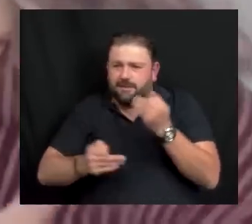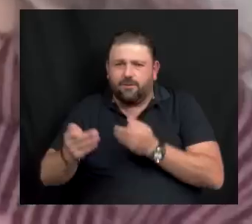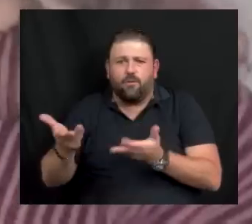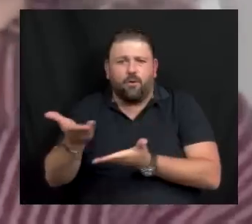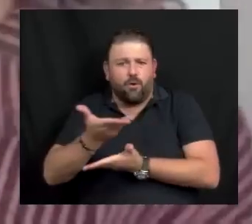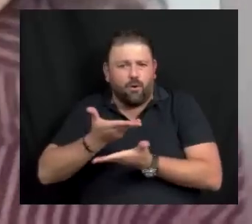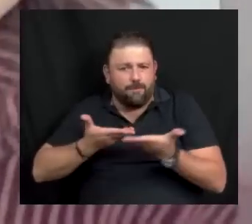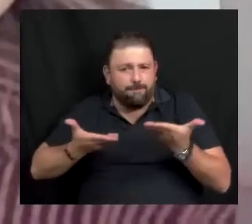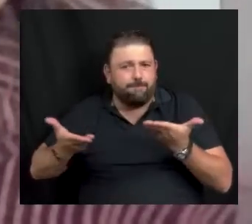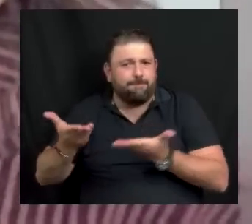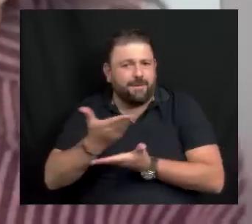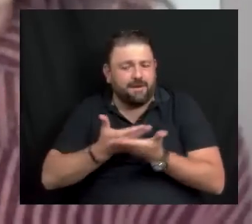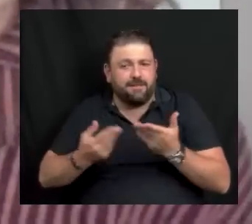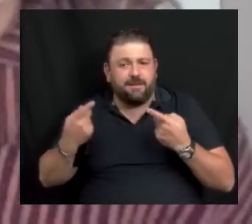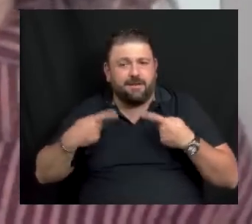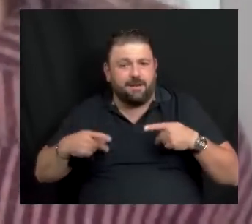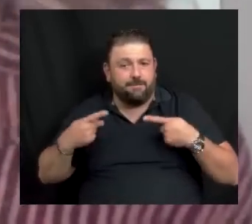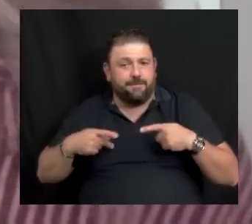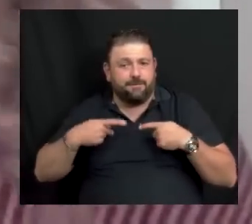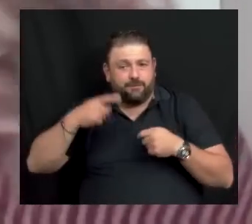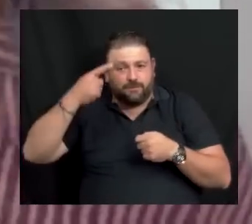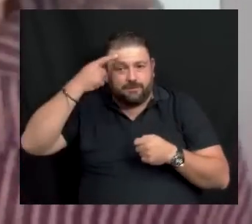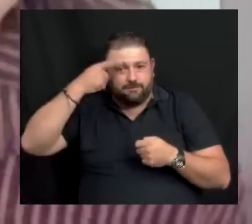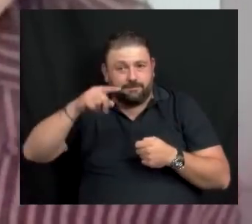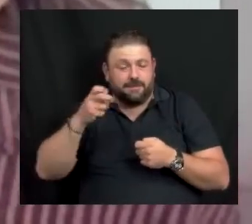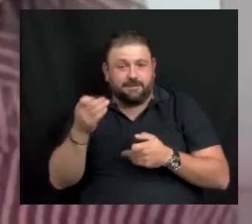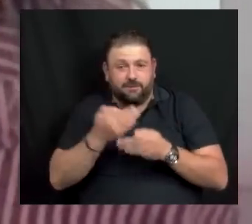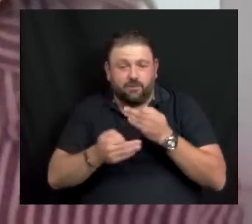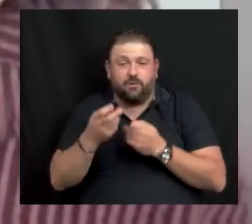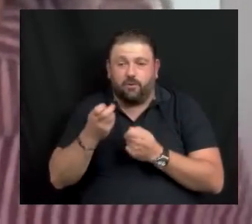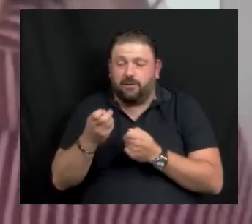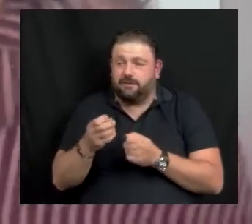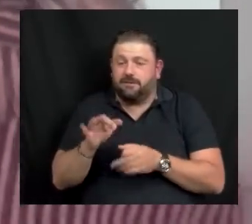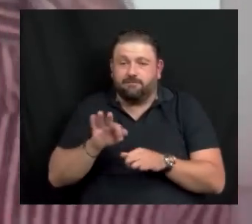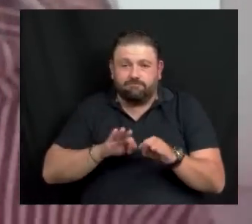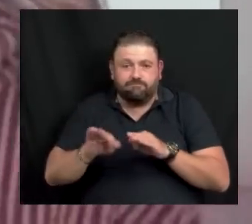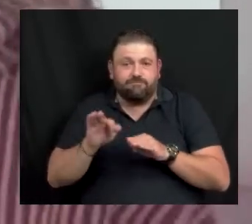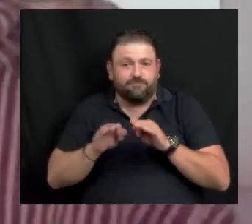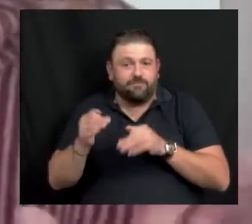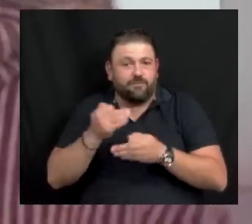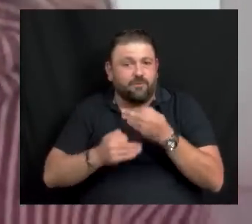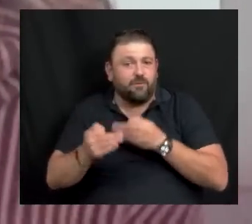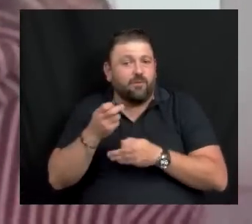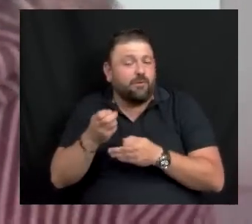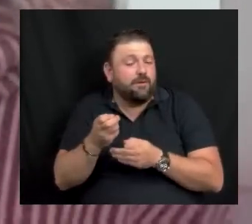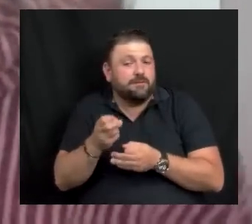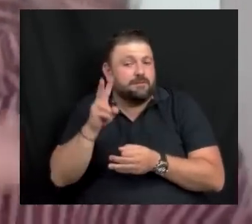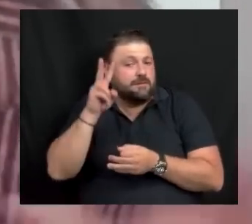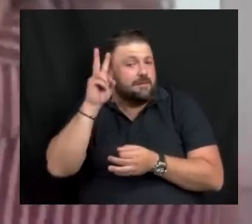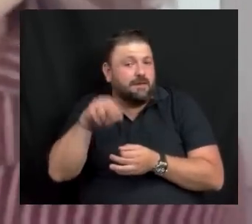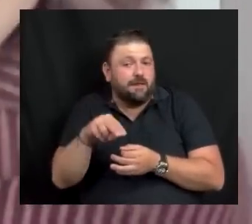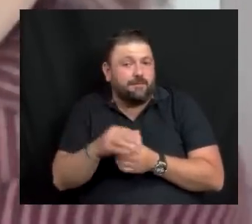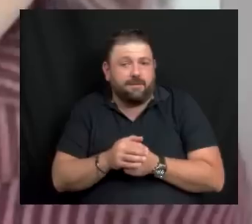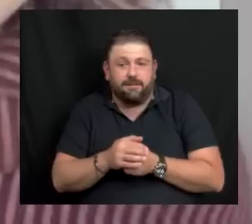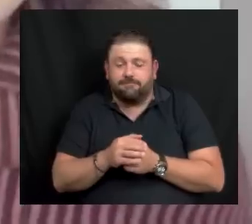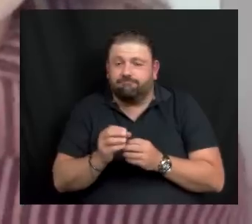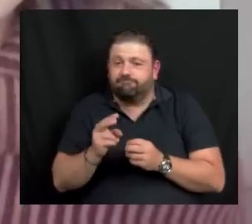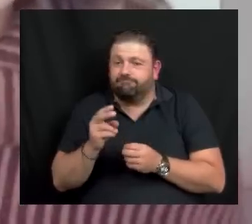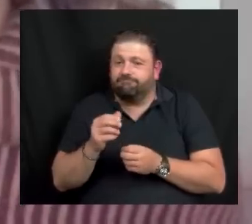que pueden ellos expresar lo que sienten de tu empresa, de su trabajo, y ya hiciste un día morado espectacular. Tú ya